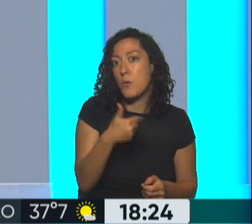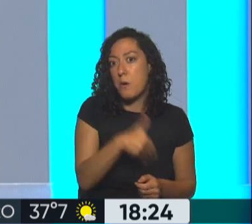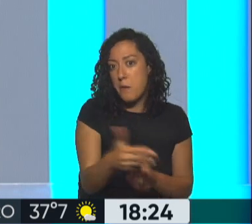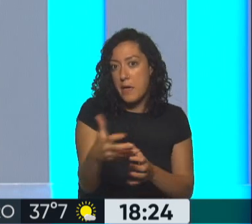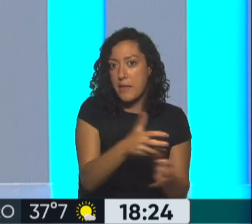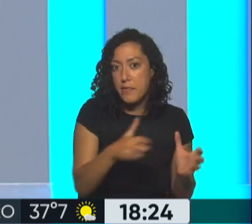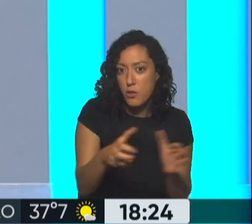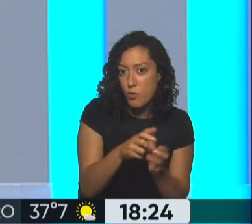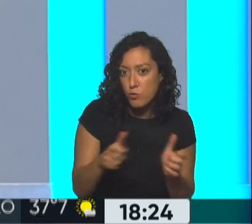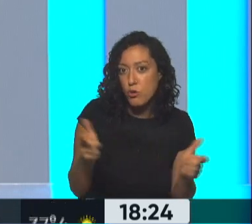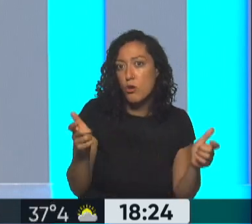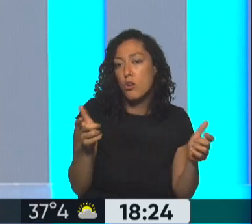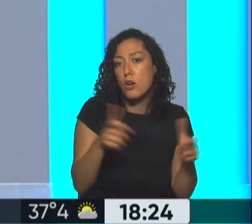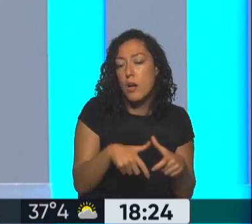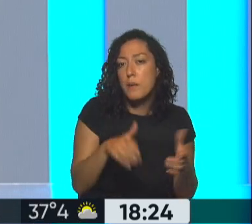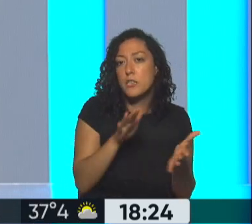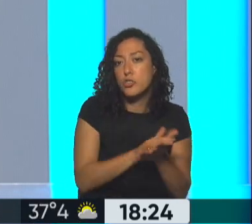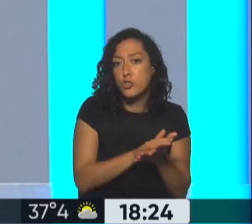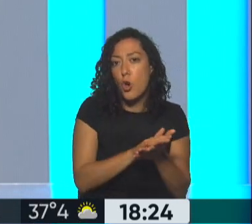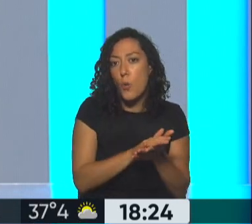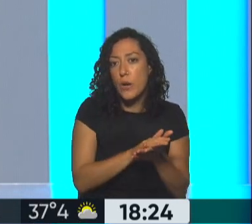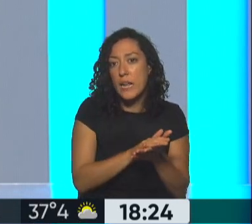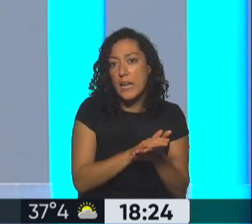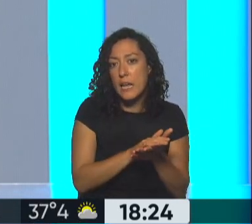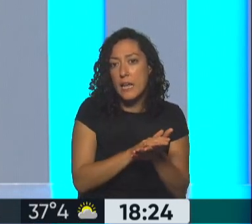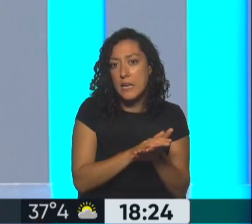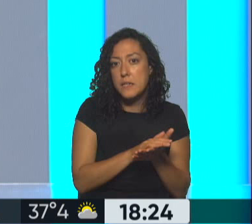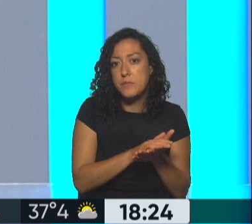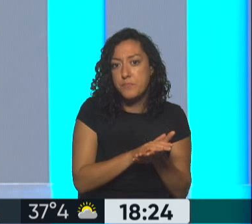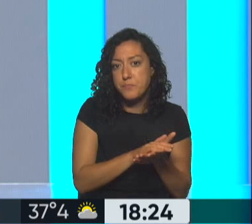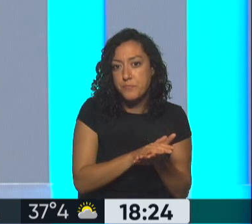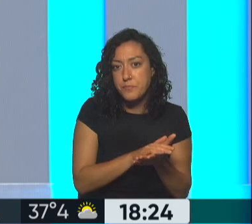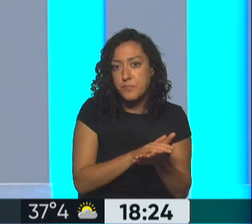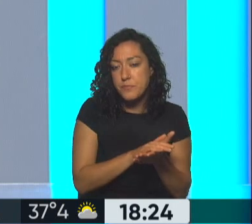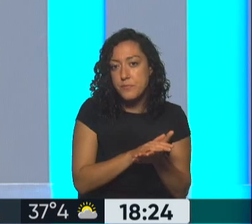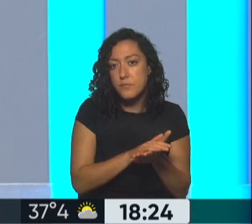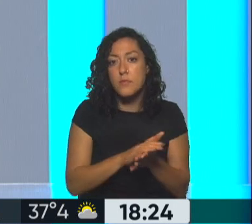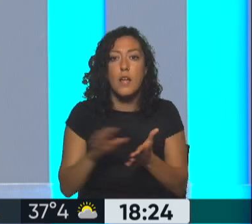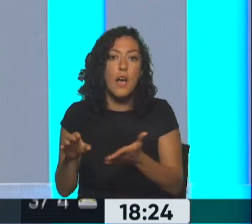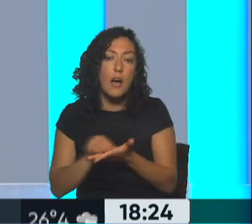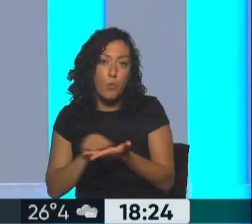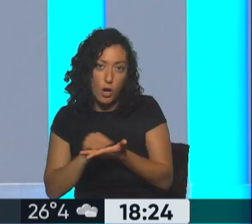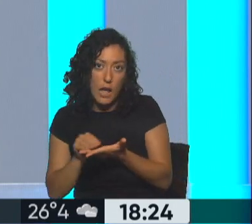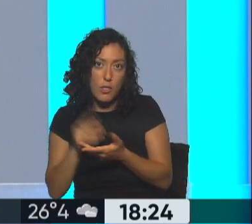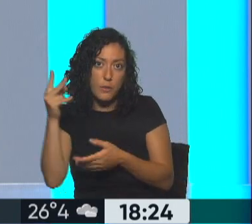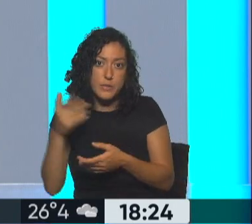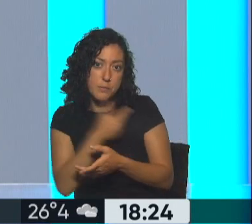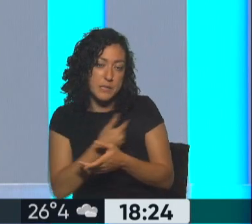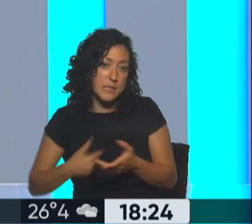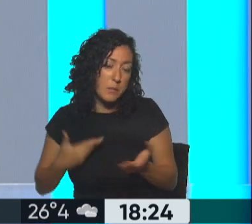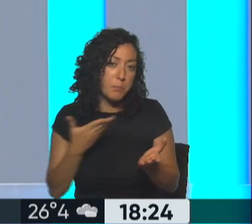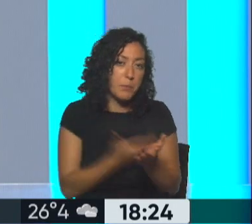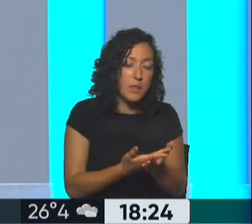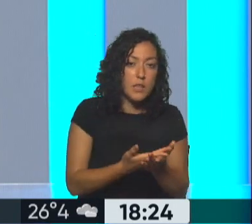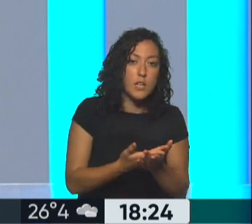en Cámara la recusación que le planteó la representación de la vicepresidenta a la